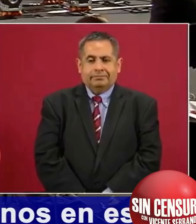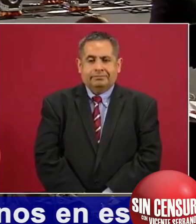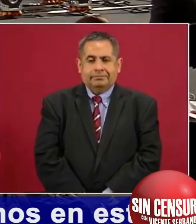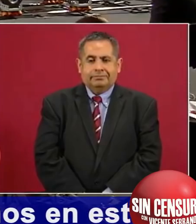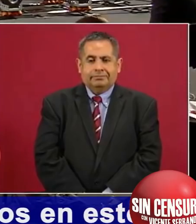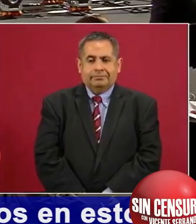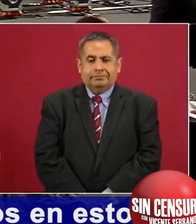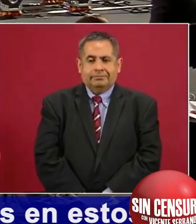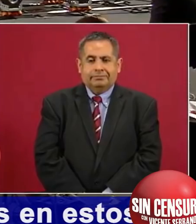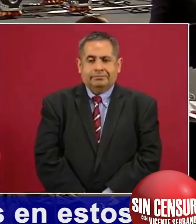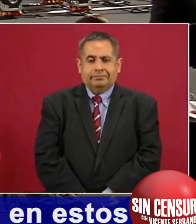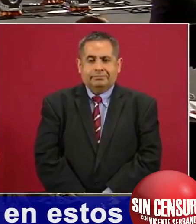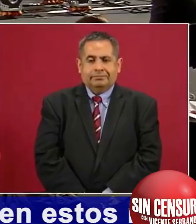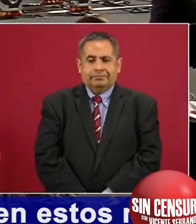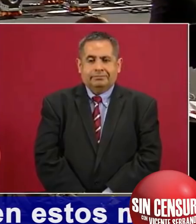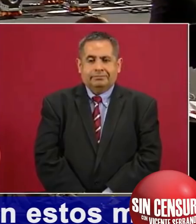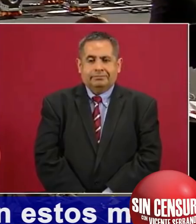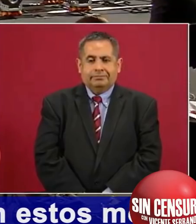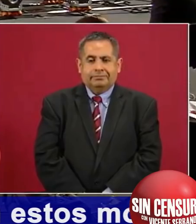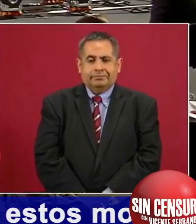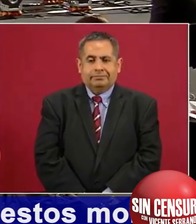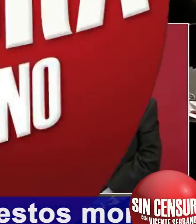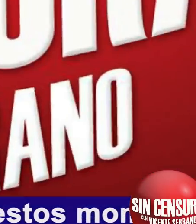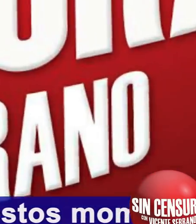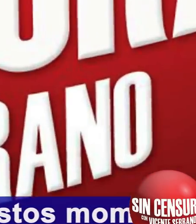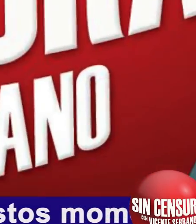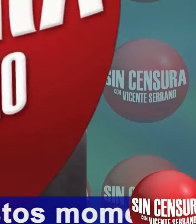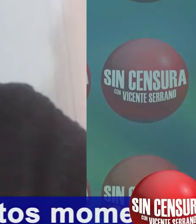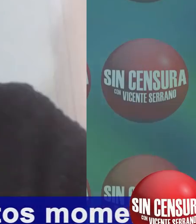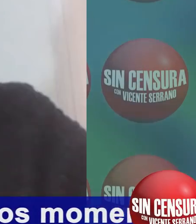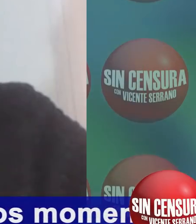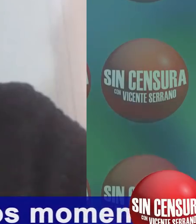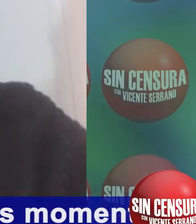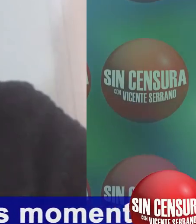A ver, denme el cue, compañeros.